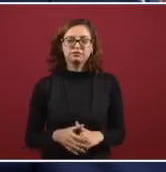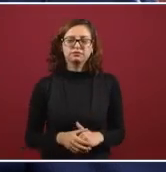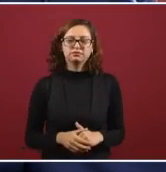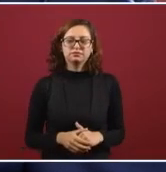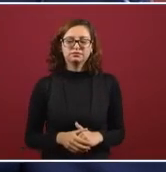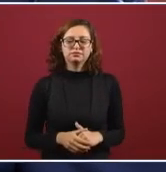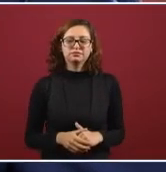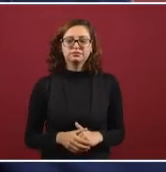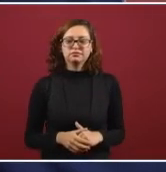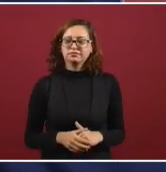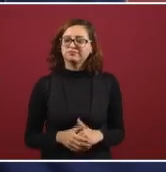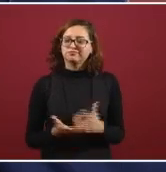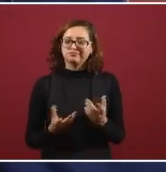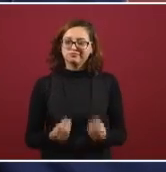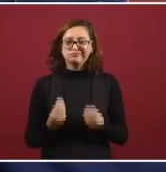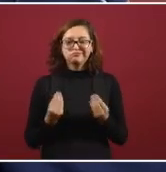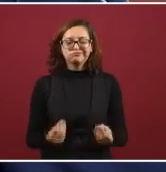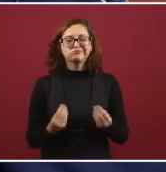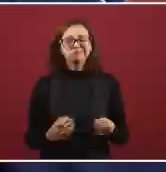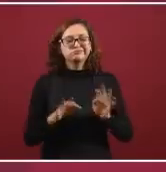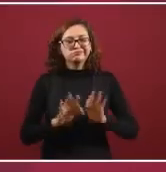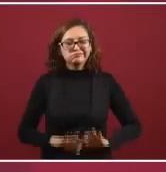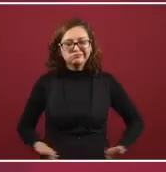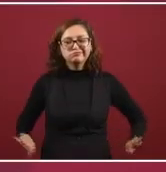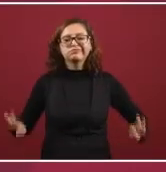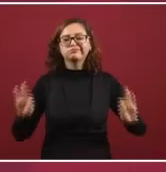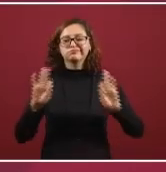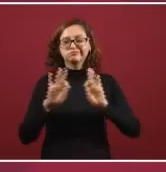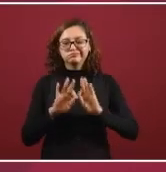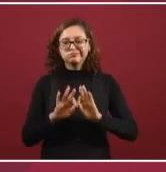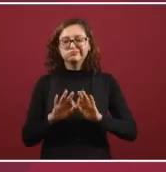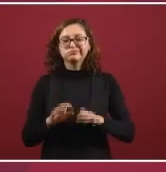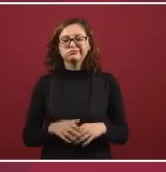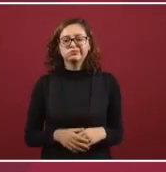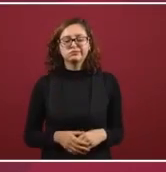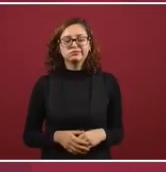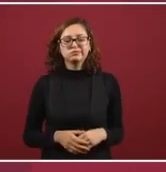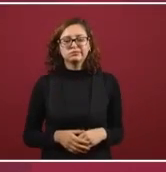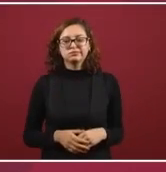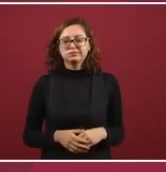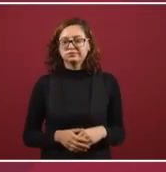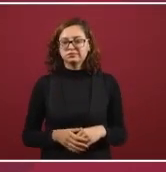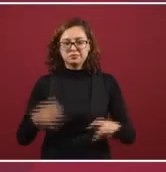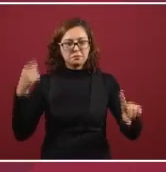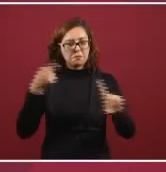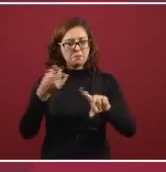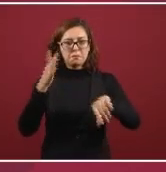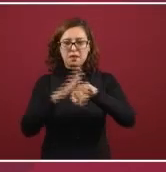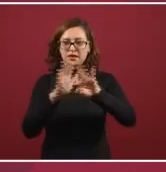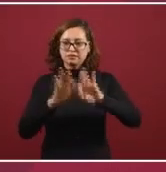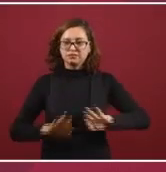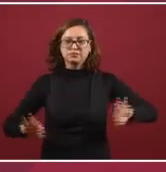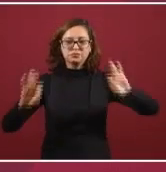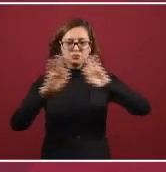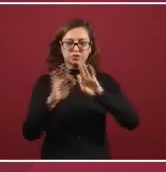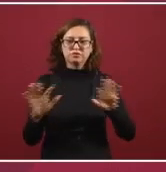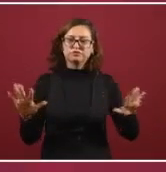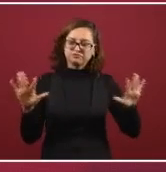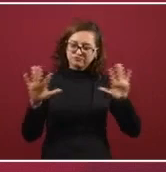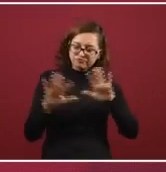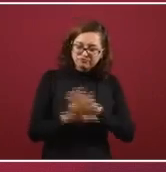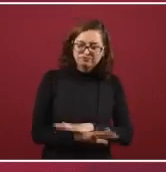y esto es muy importante. Es el principal cambio, el que no